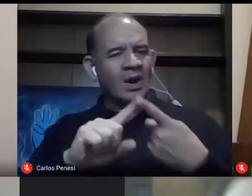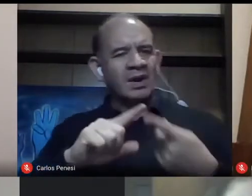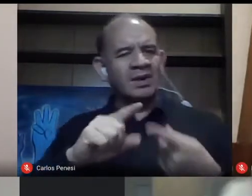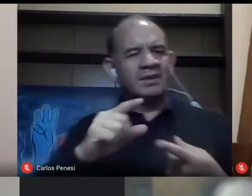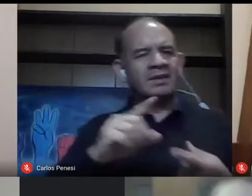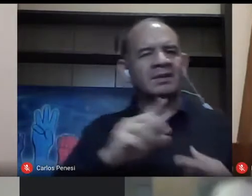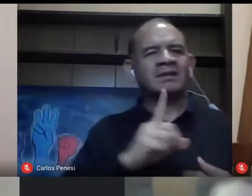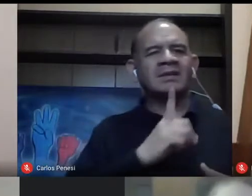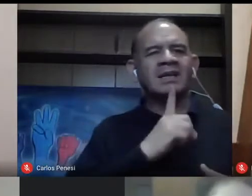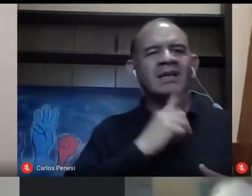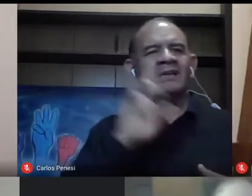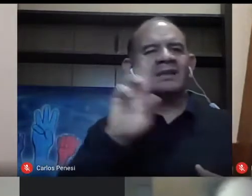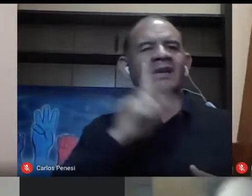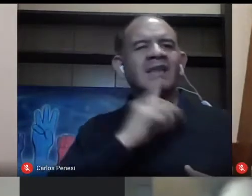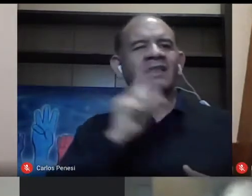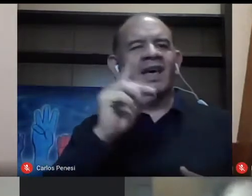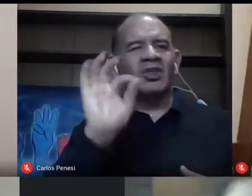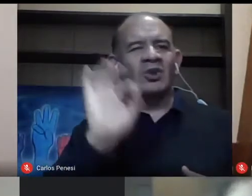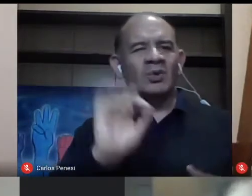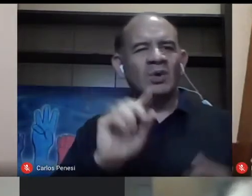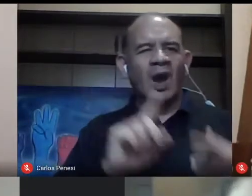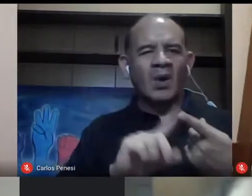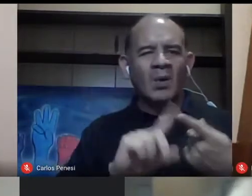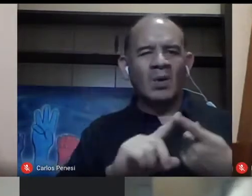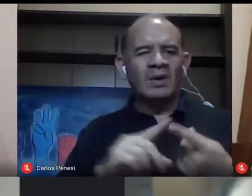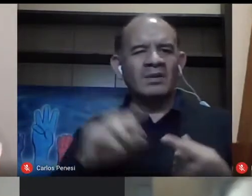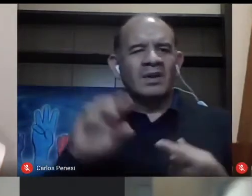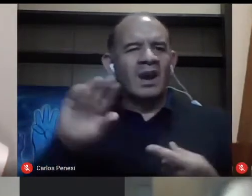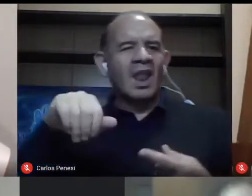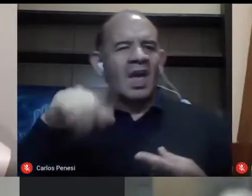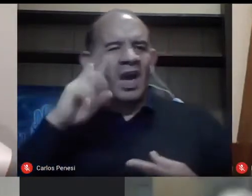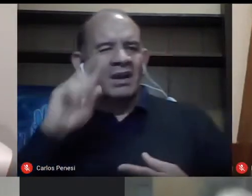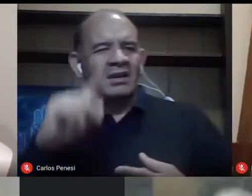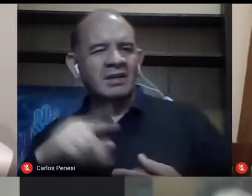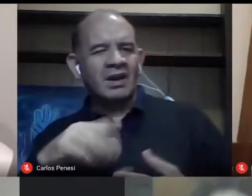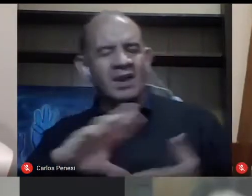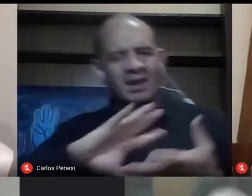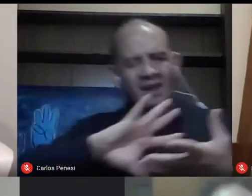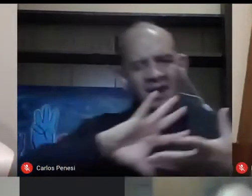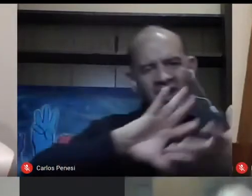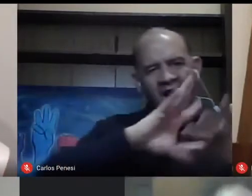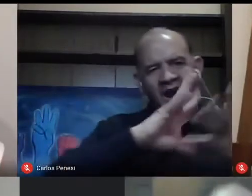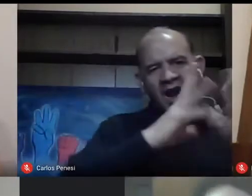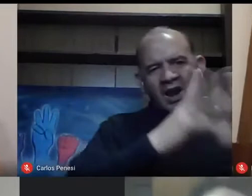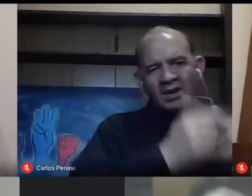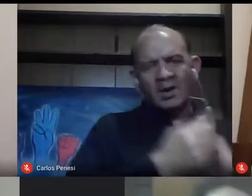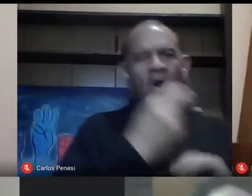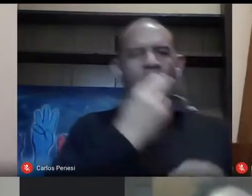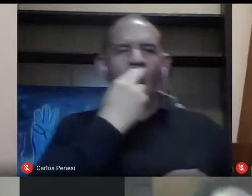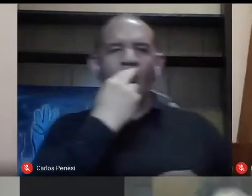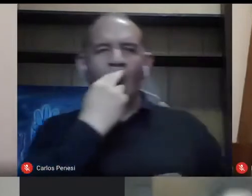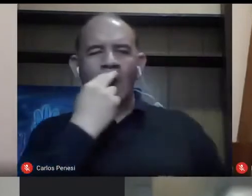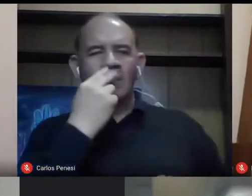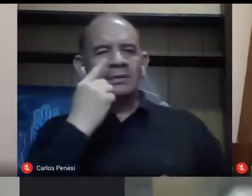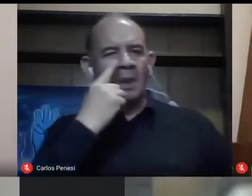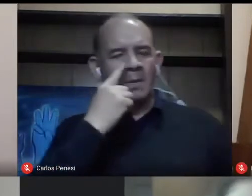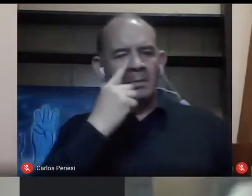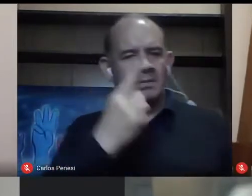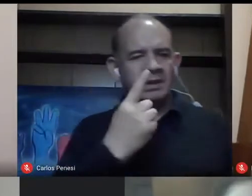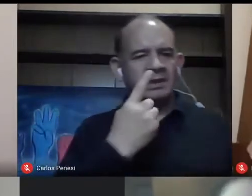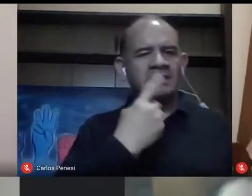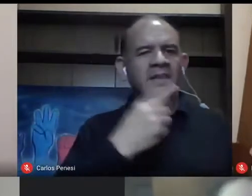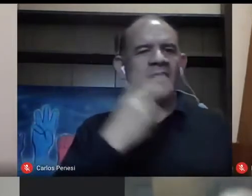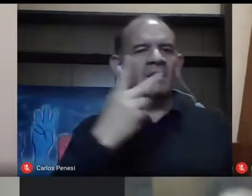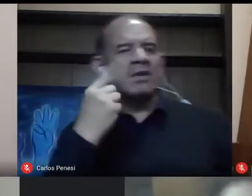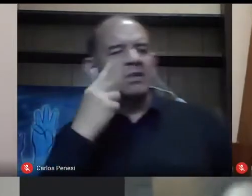como autora de esta ley, ¿cómo ves la modificación reciente de la ley 11.723? ¿Qué significa